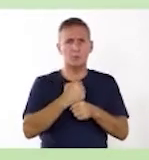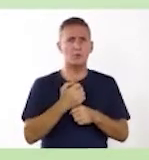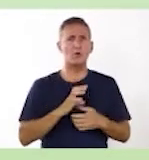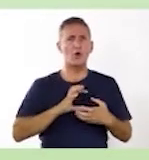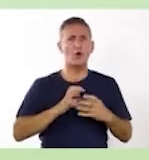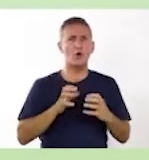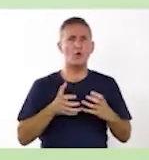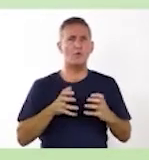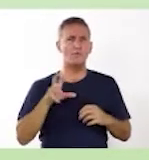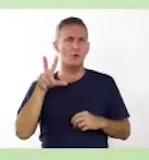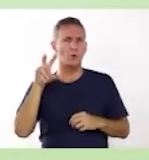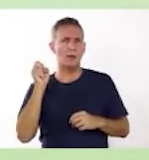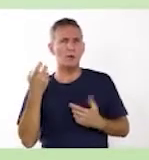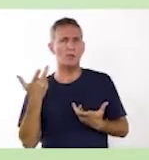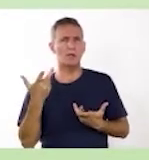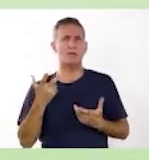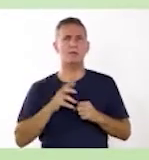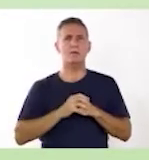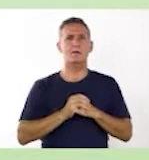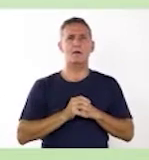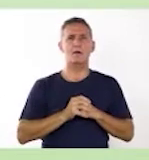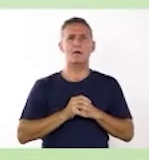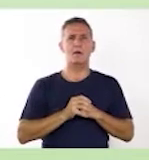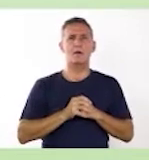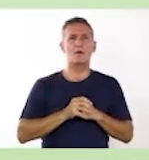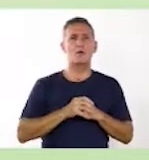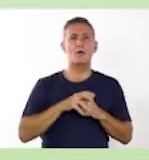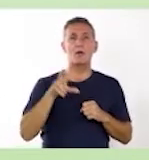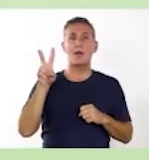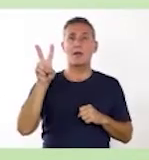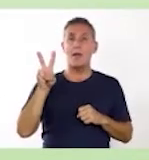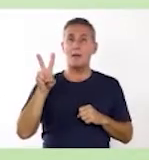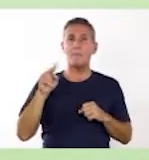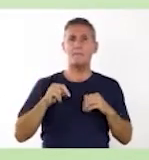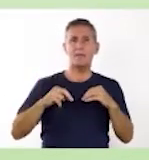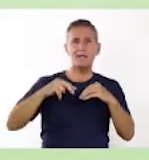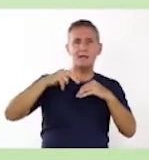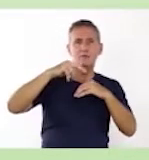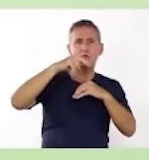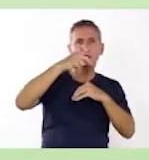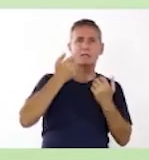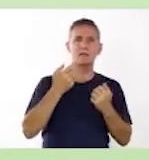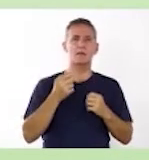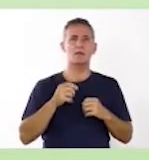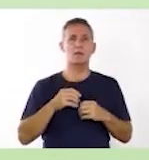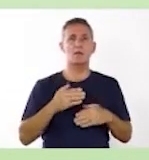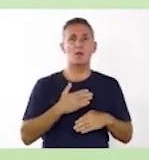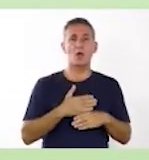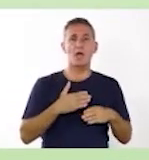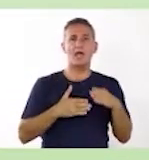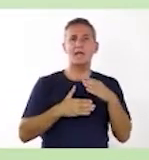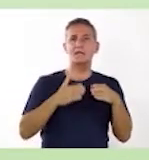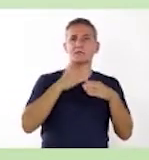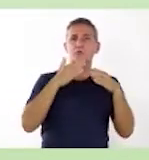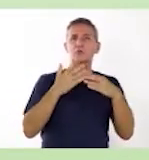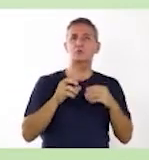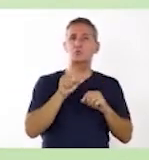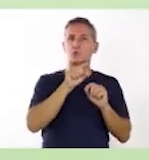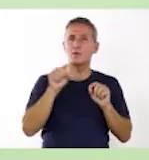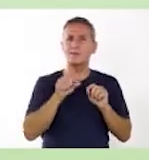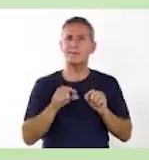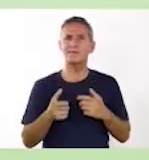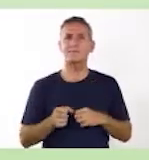ver formas novedosas, el verso escalonado, estructura inusual de la estrofa y el tema social en